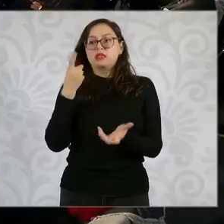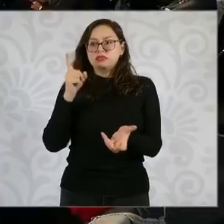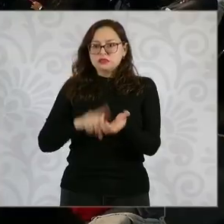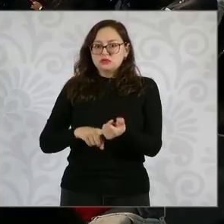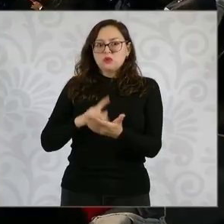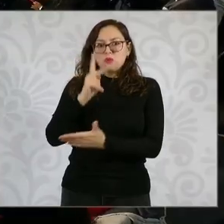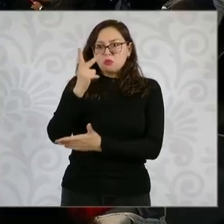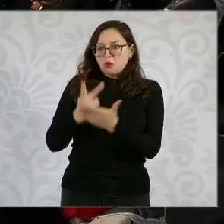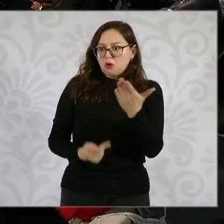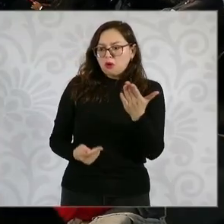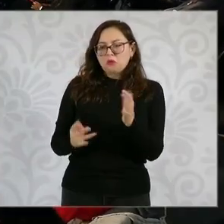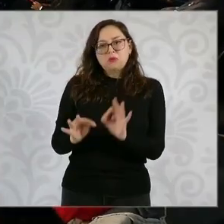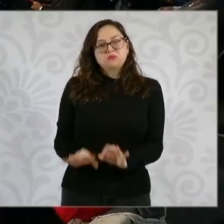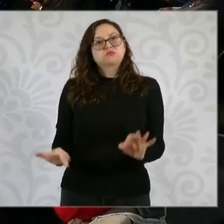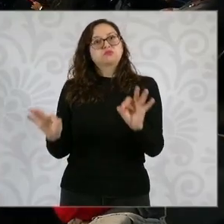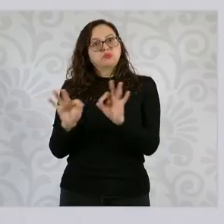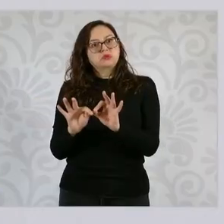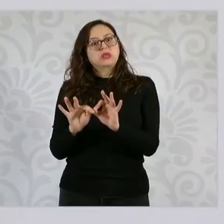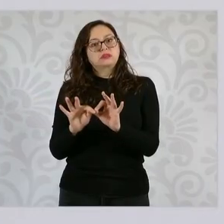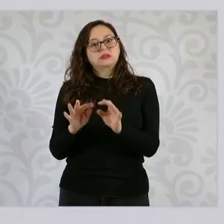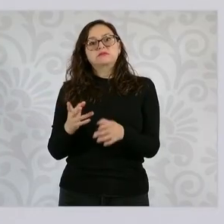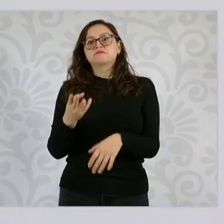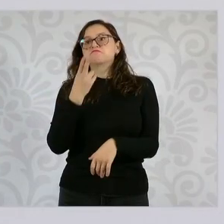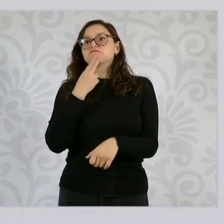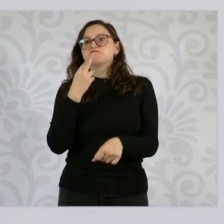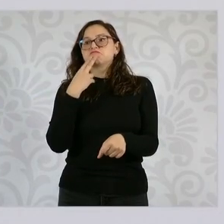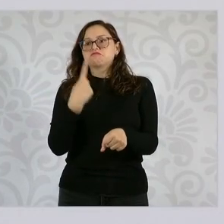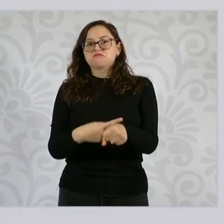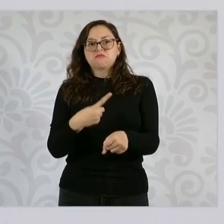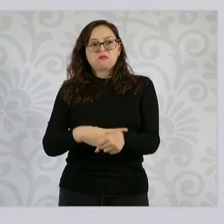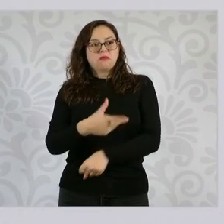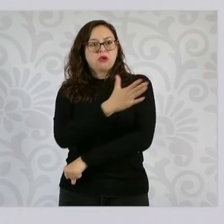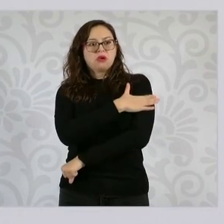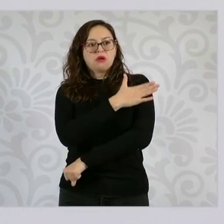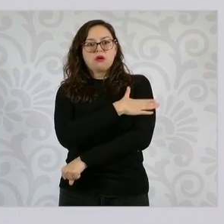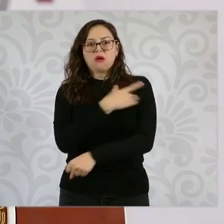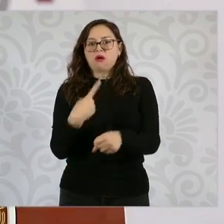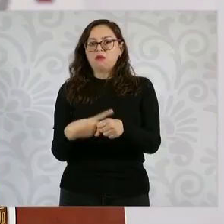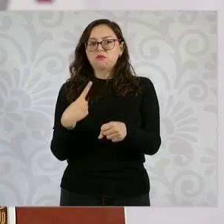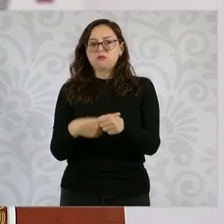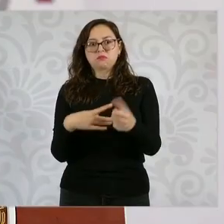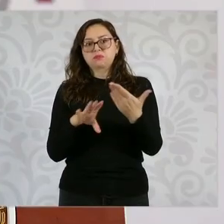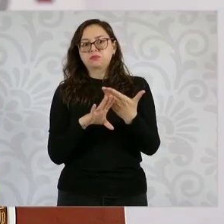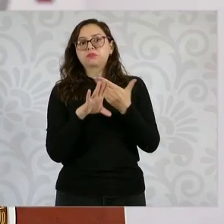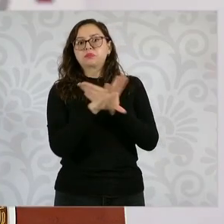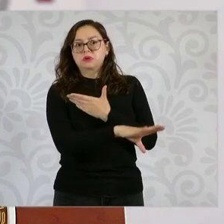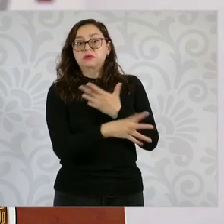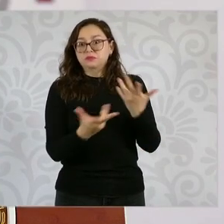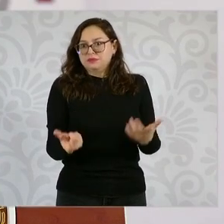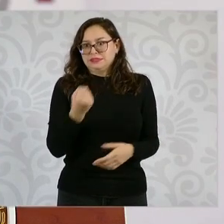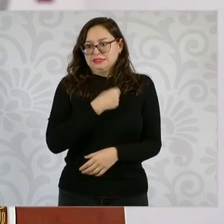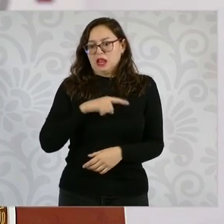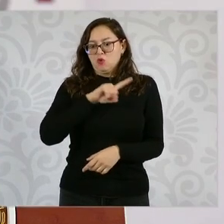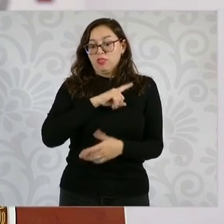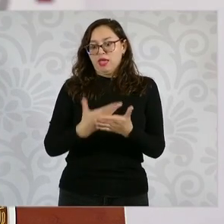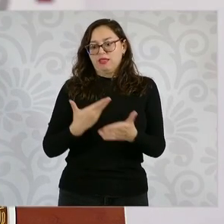muy importante de prevención de diabetes, hipertensión, de prevención de la salud. Y